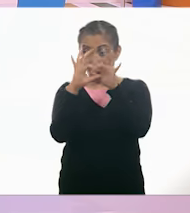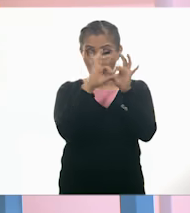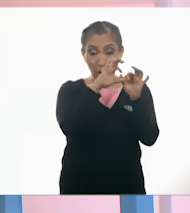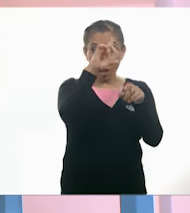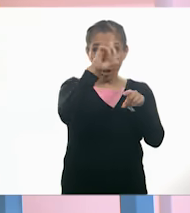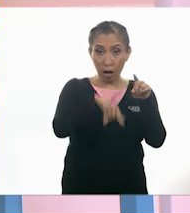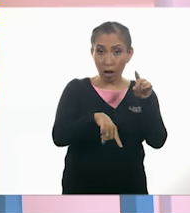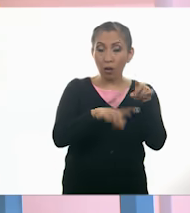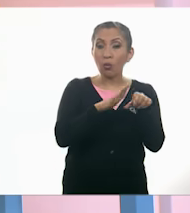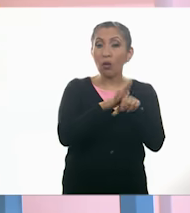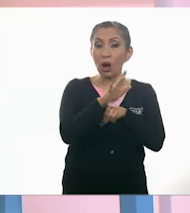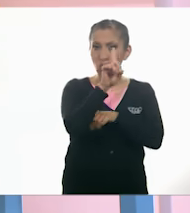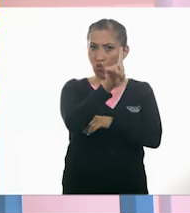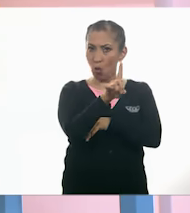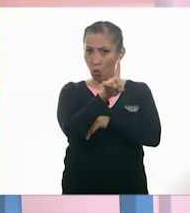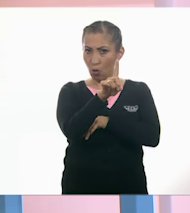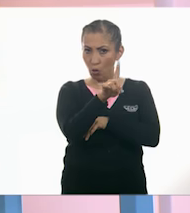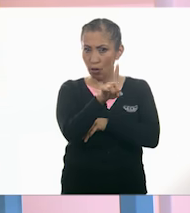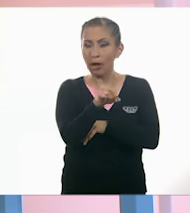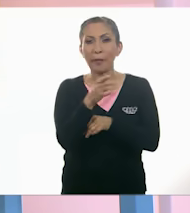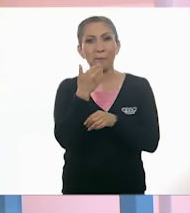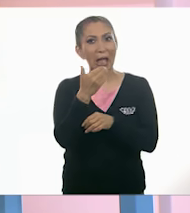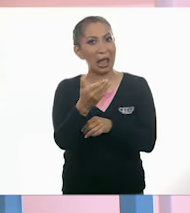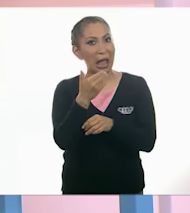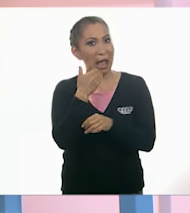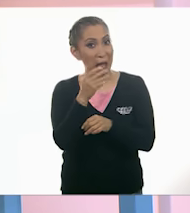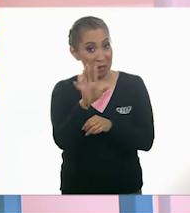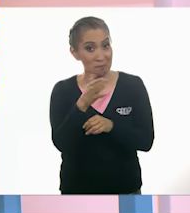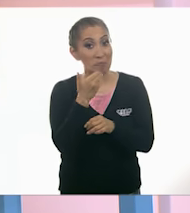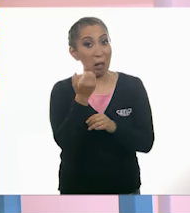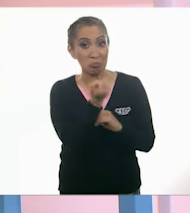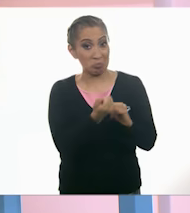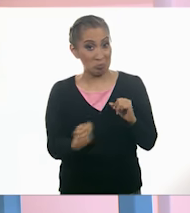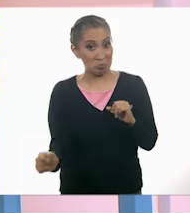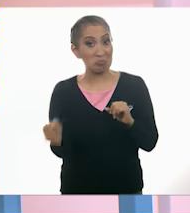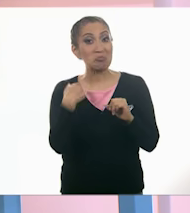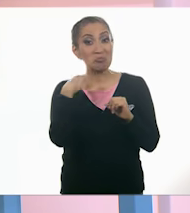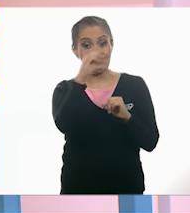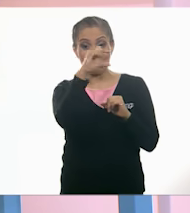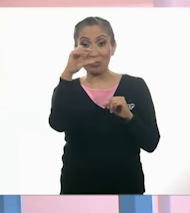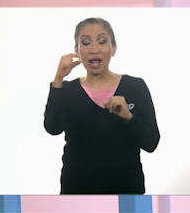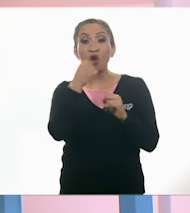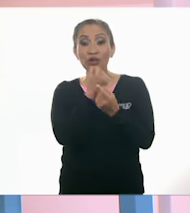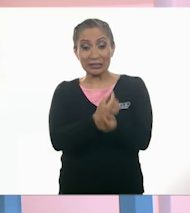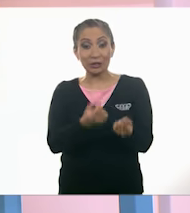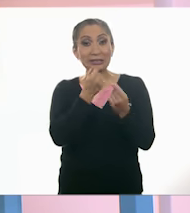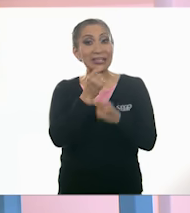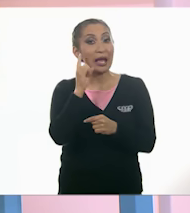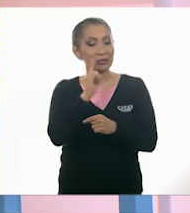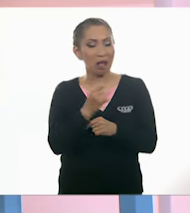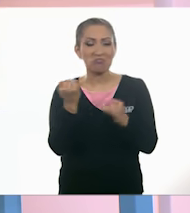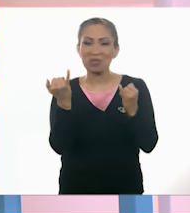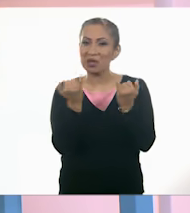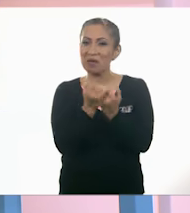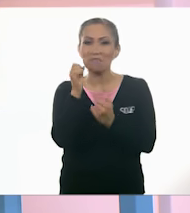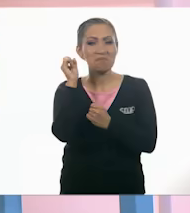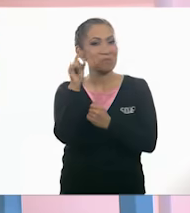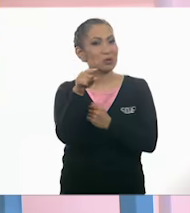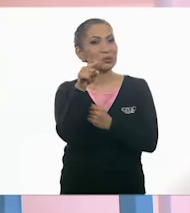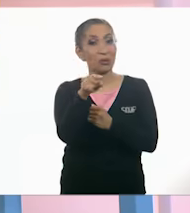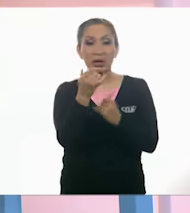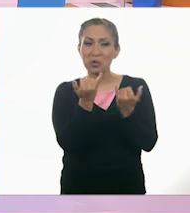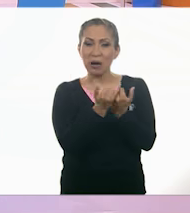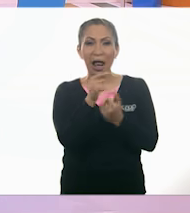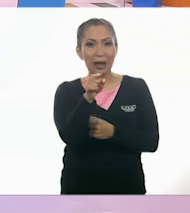restar 1. Muy bien. ¡Ay! Te estás volviendo un experto en el tablero. Y los niños y las niñas, imagino que están haciendo lo mismo